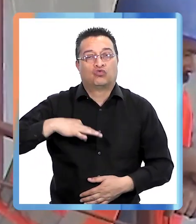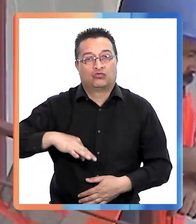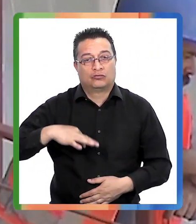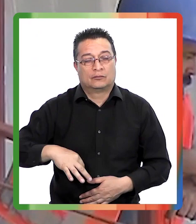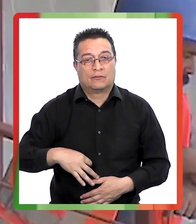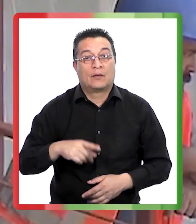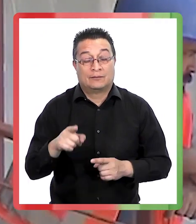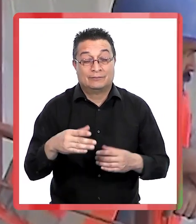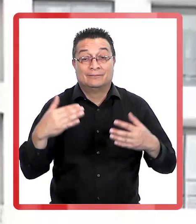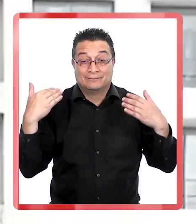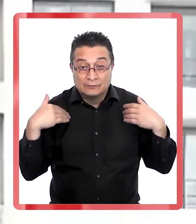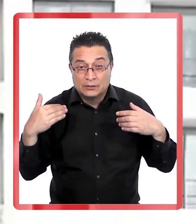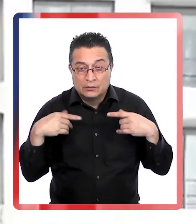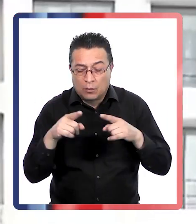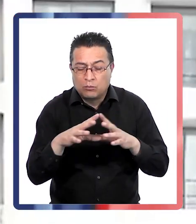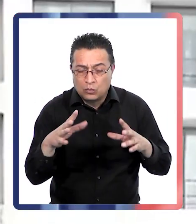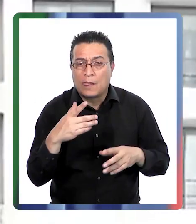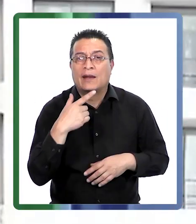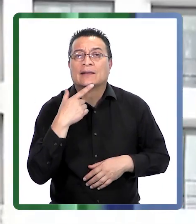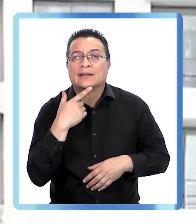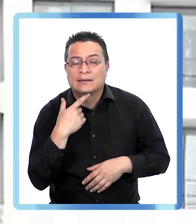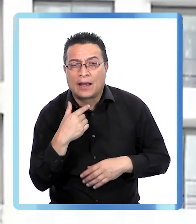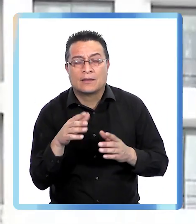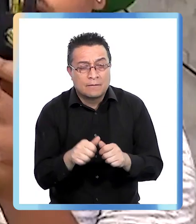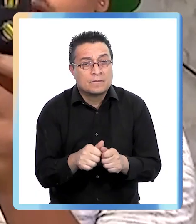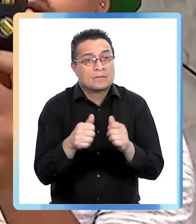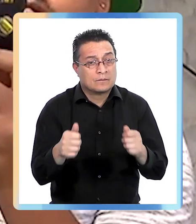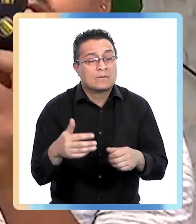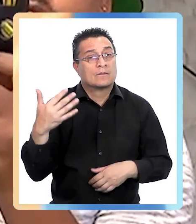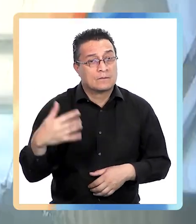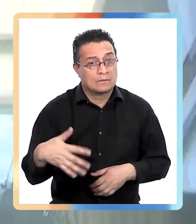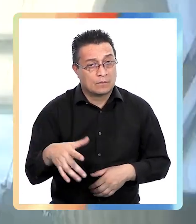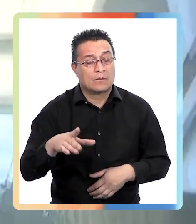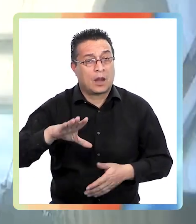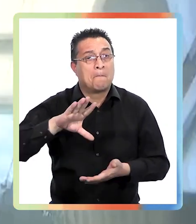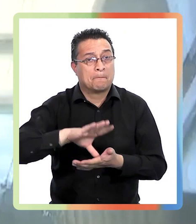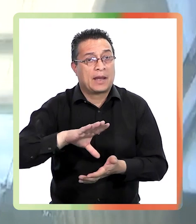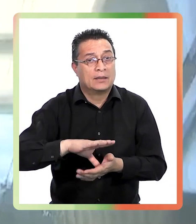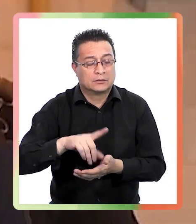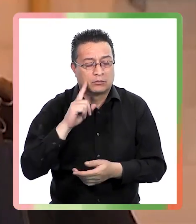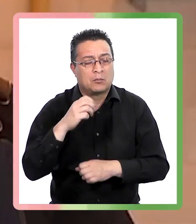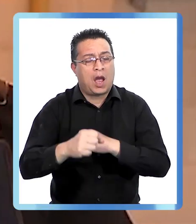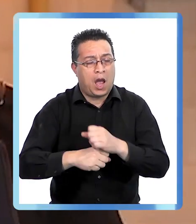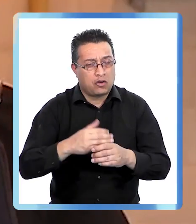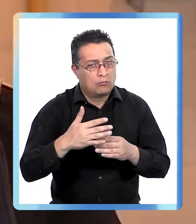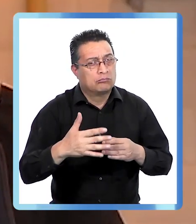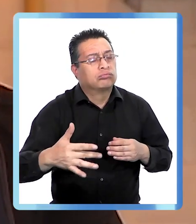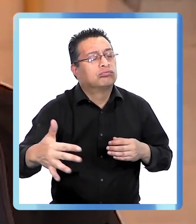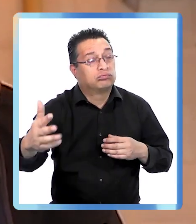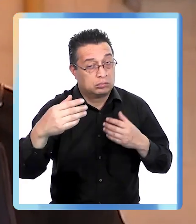jubilarse. Bueno, es un ejercicio bien interesante que además va a ser importante para el país y que va a regirnos por muchos años